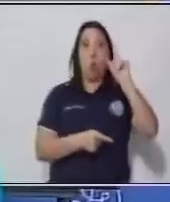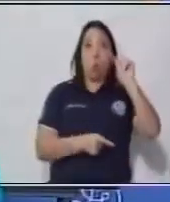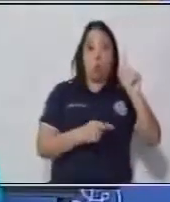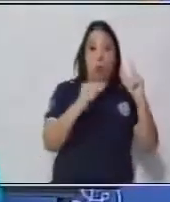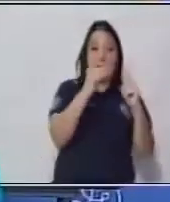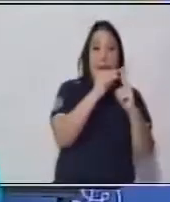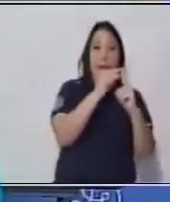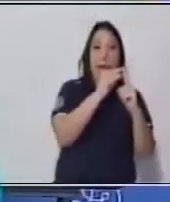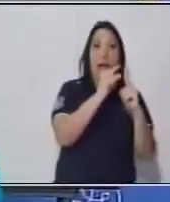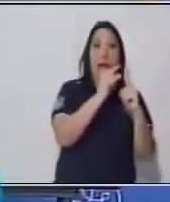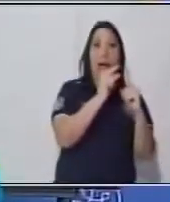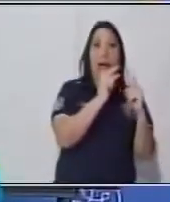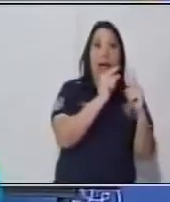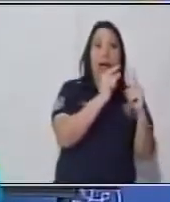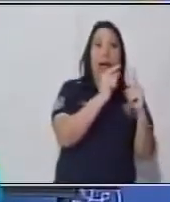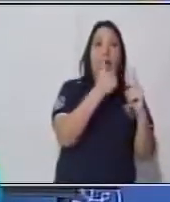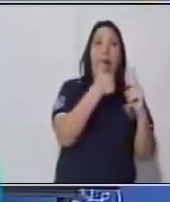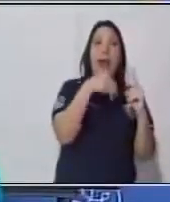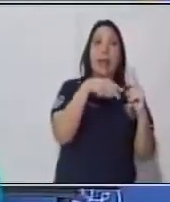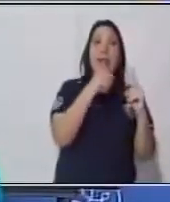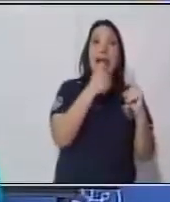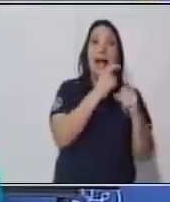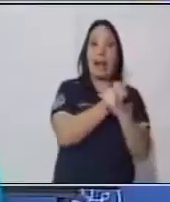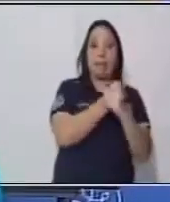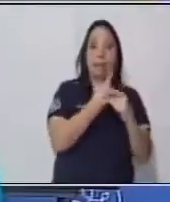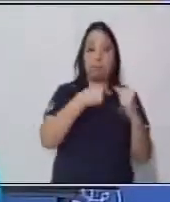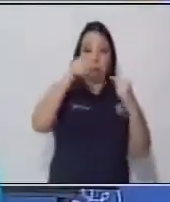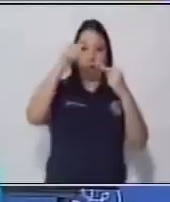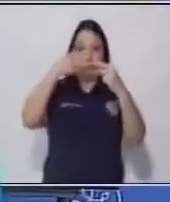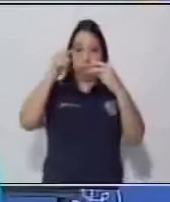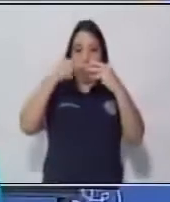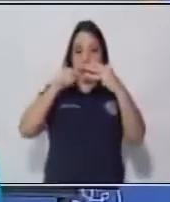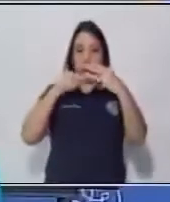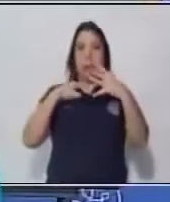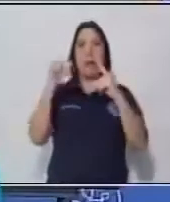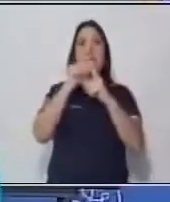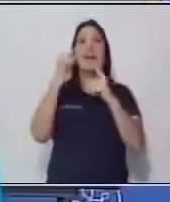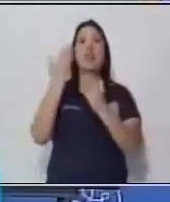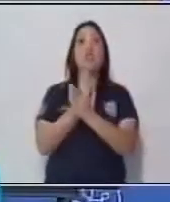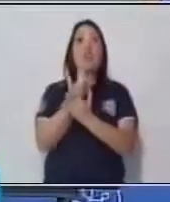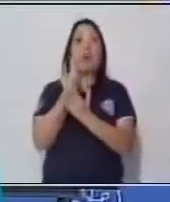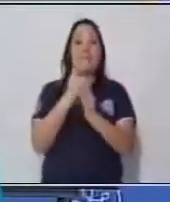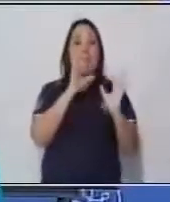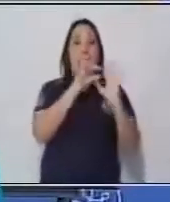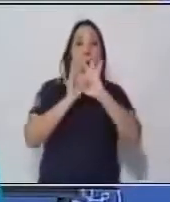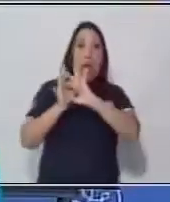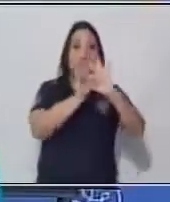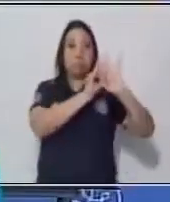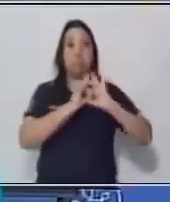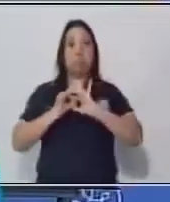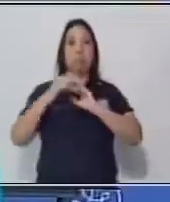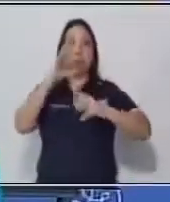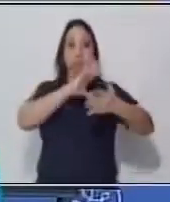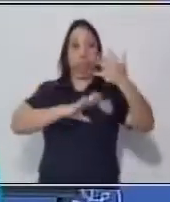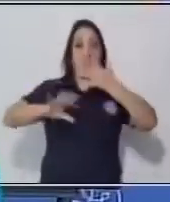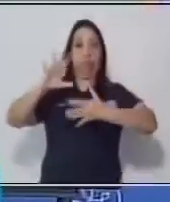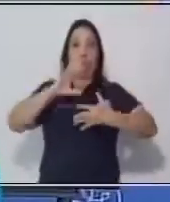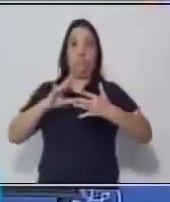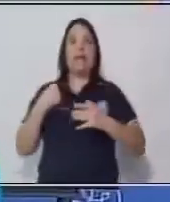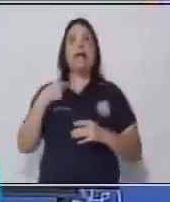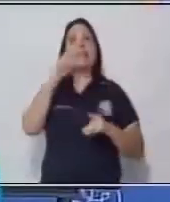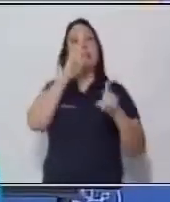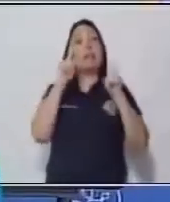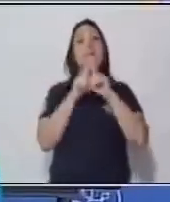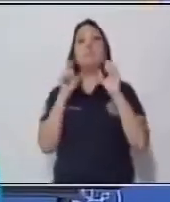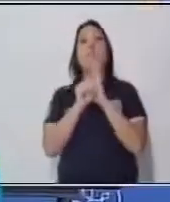hemos trabajado los anagramas de estas palabras en las cuales se van reordenando. Podemos encontrar